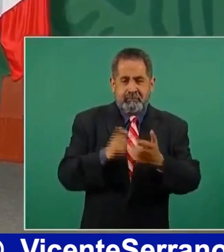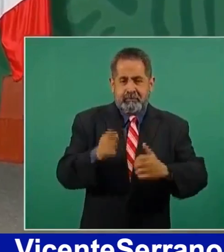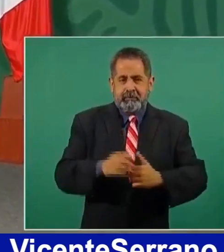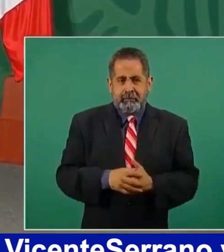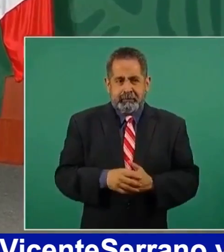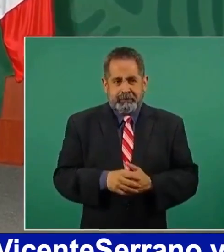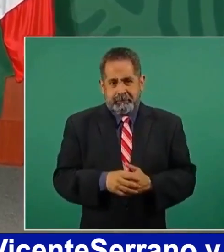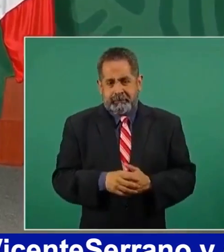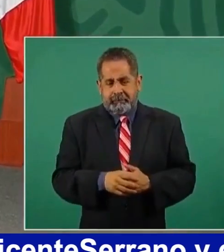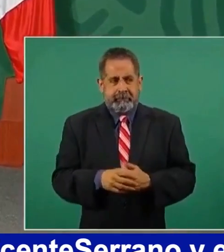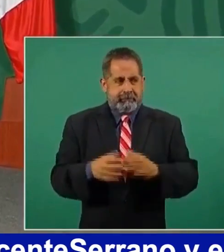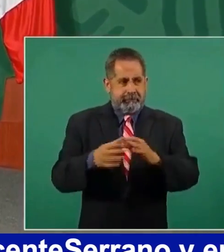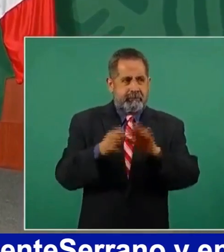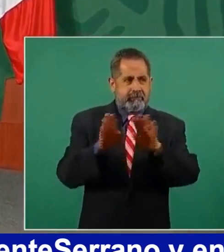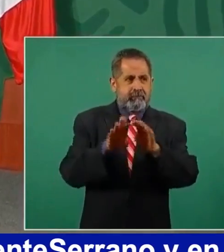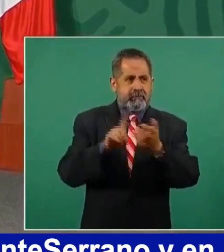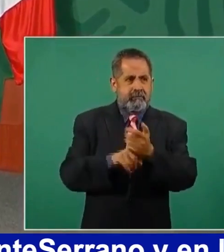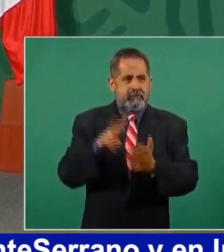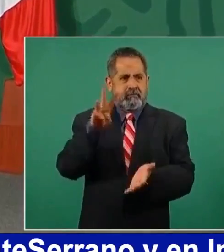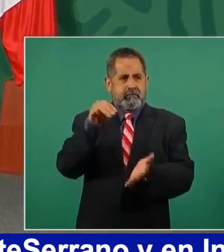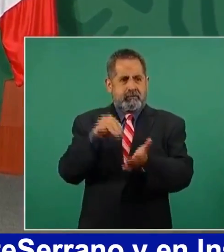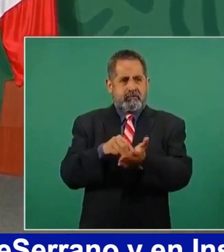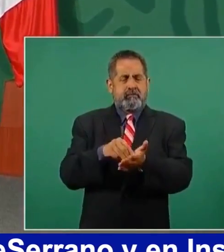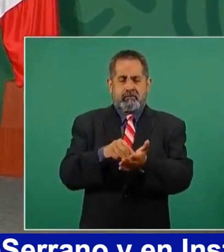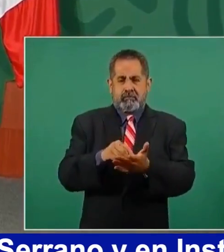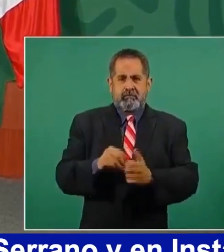hasta de 3.000